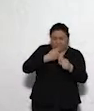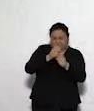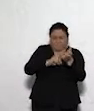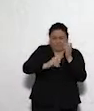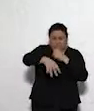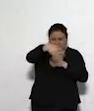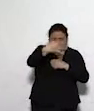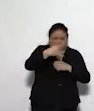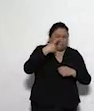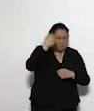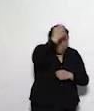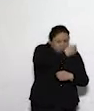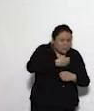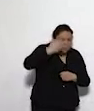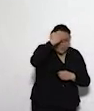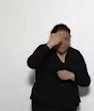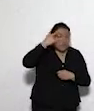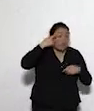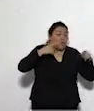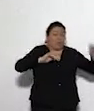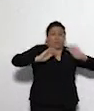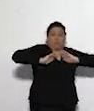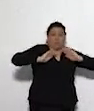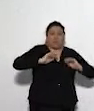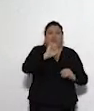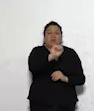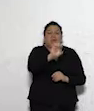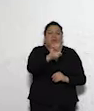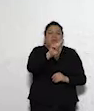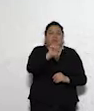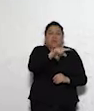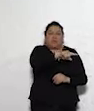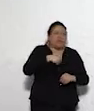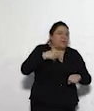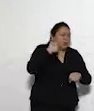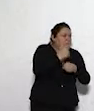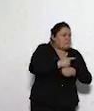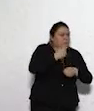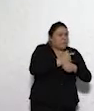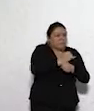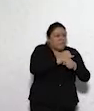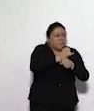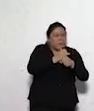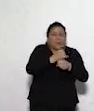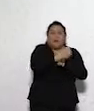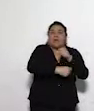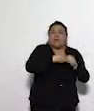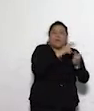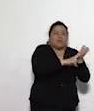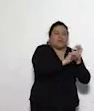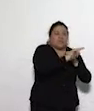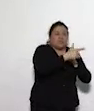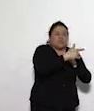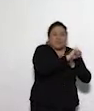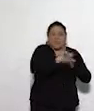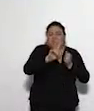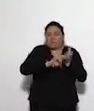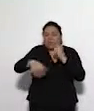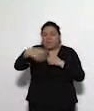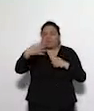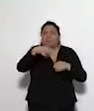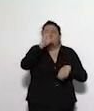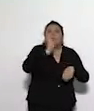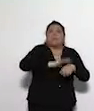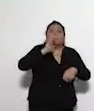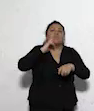se informa que los operativos de la Sedena crecieron casi en 400% entre 2007 y 2014,